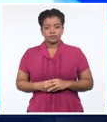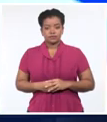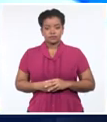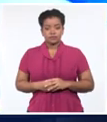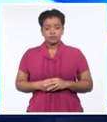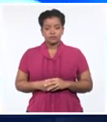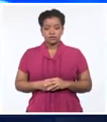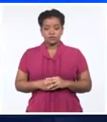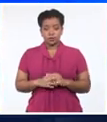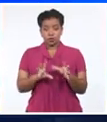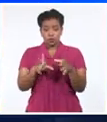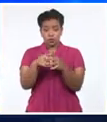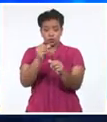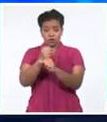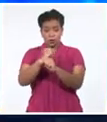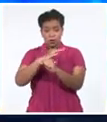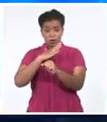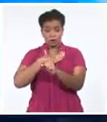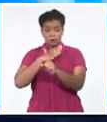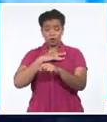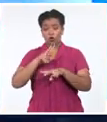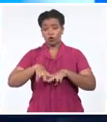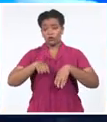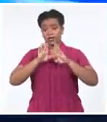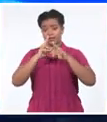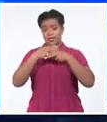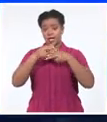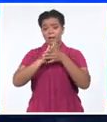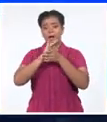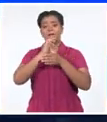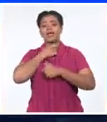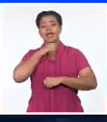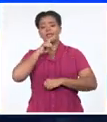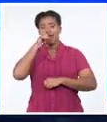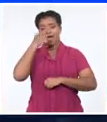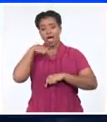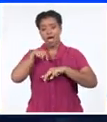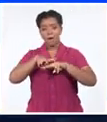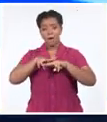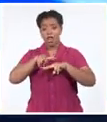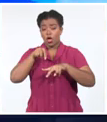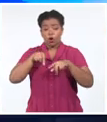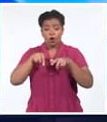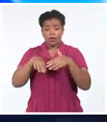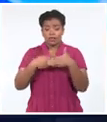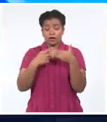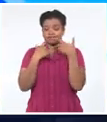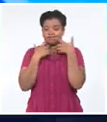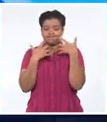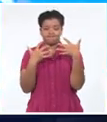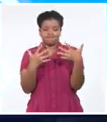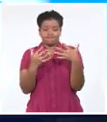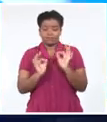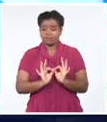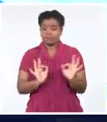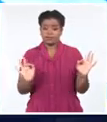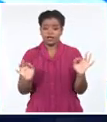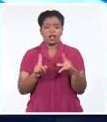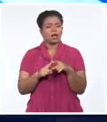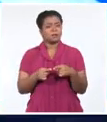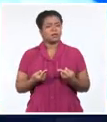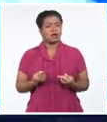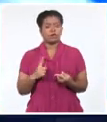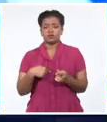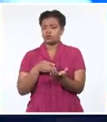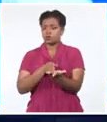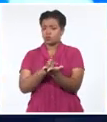trabajadores del Hotel Meliá Habana el día de hoy adquiere un significado especial significa que continuamos